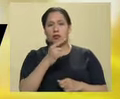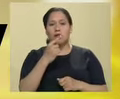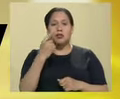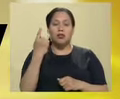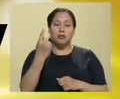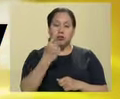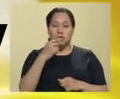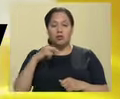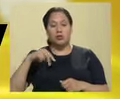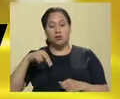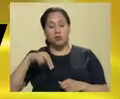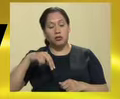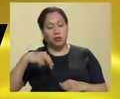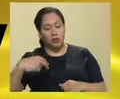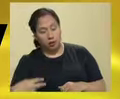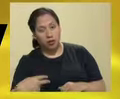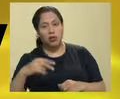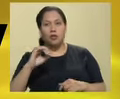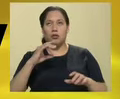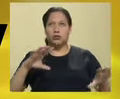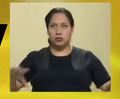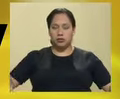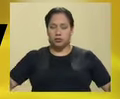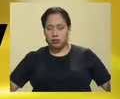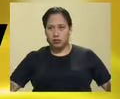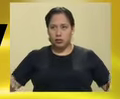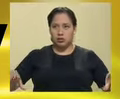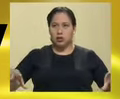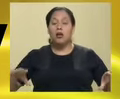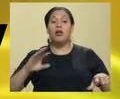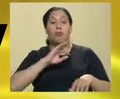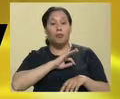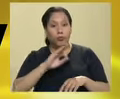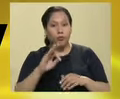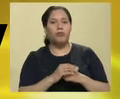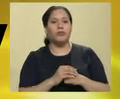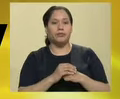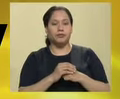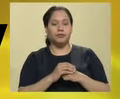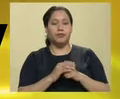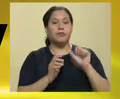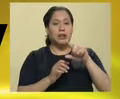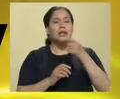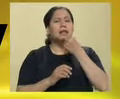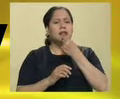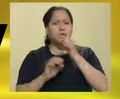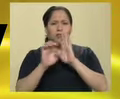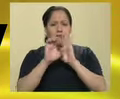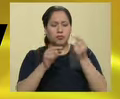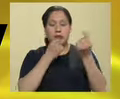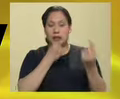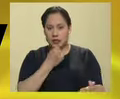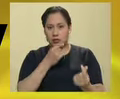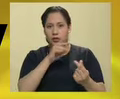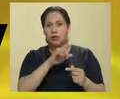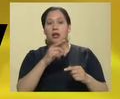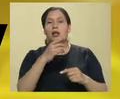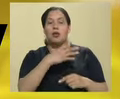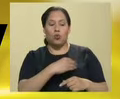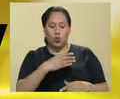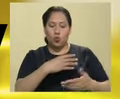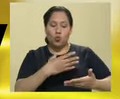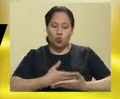tumbos a la marcha o mareos. Y en niños, por ejemplo, más pequeñitos, en los lactantes,